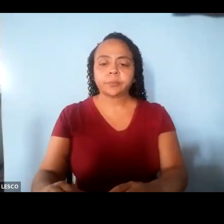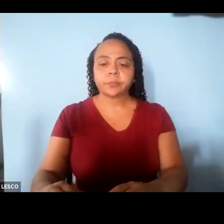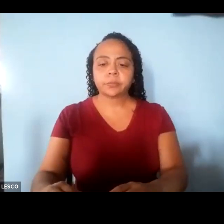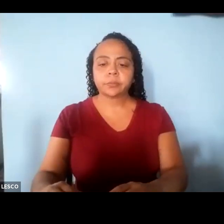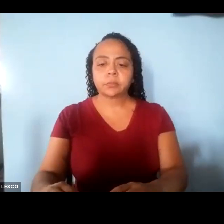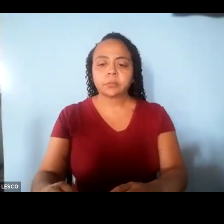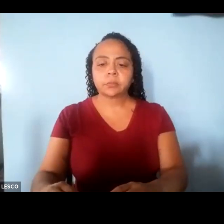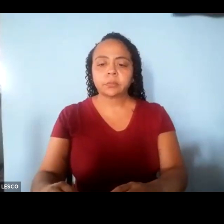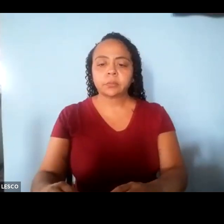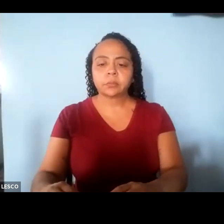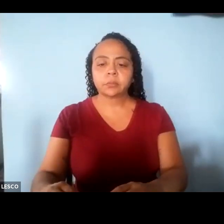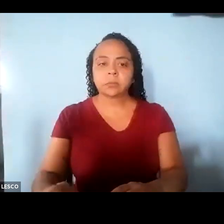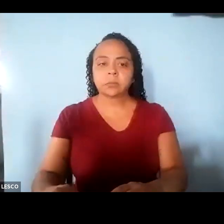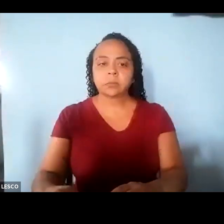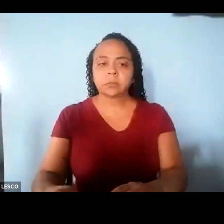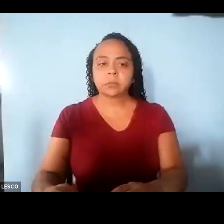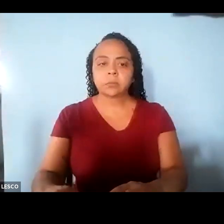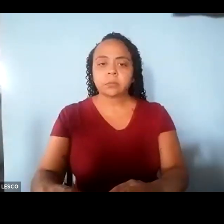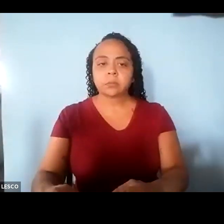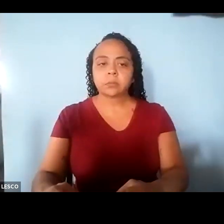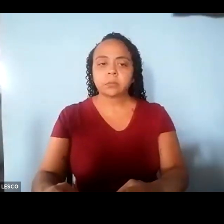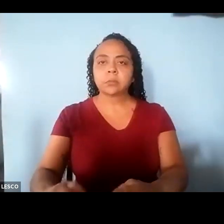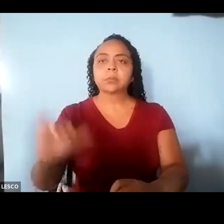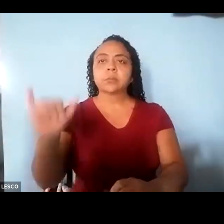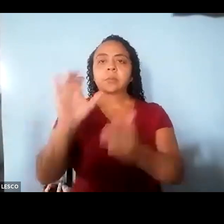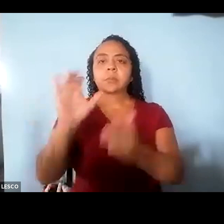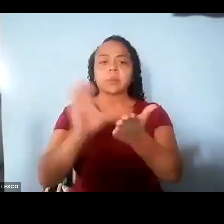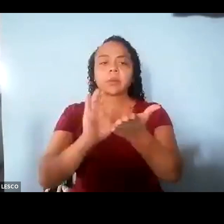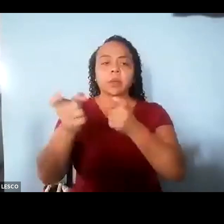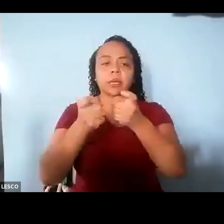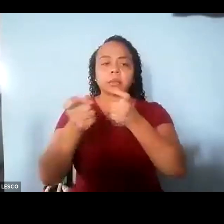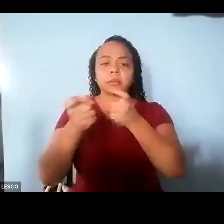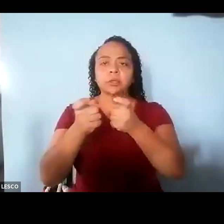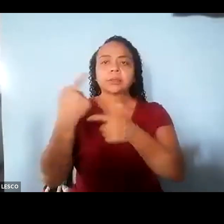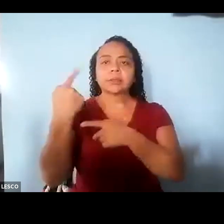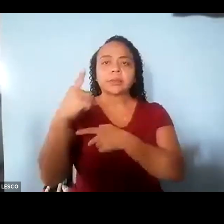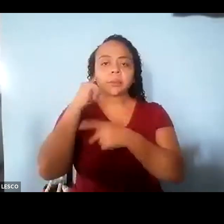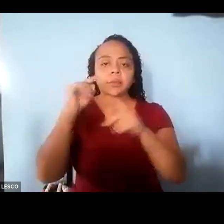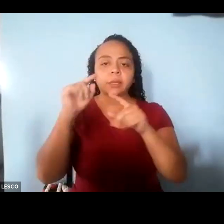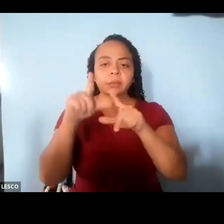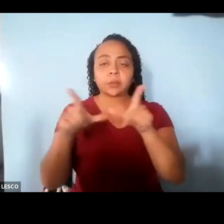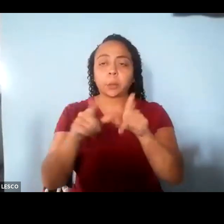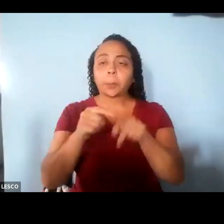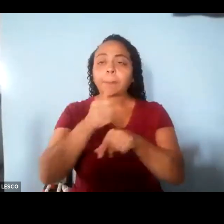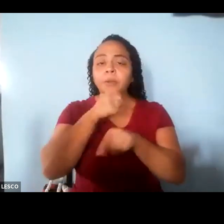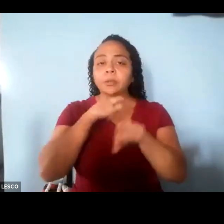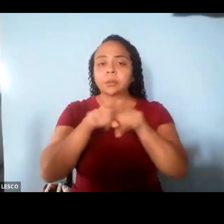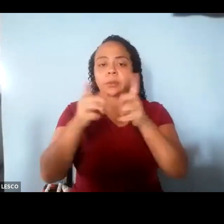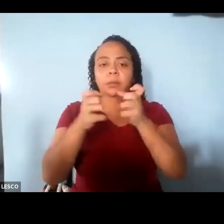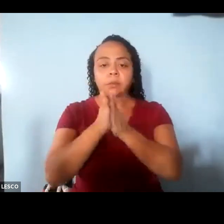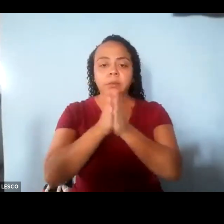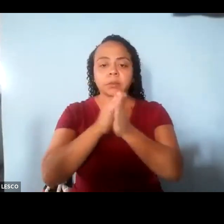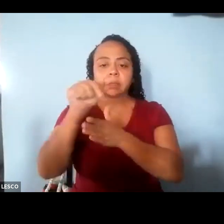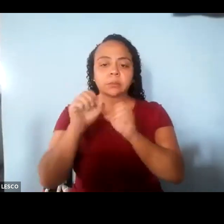juntos acciones concretas como lo es el curso de gestión integral de riesgo para el sector privado la cual también quiero aprovechar esta oportunidad para